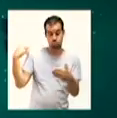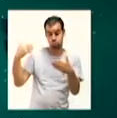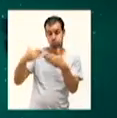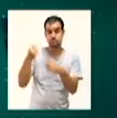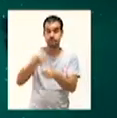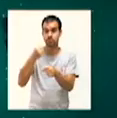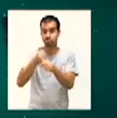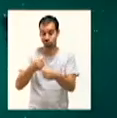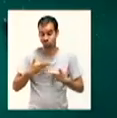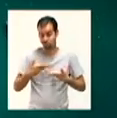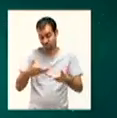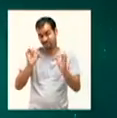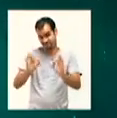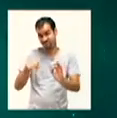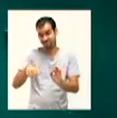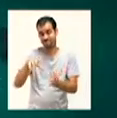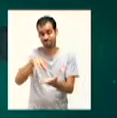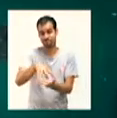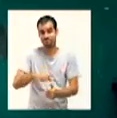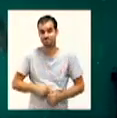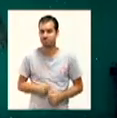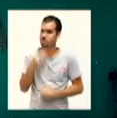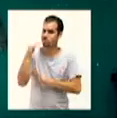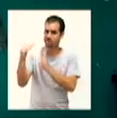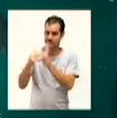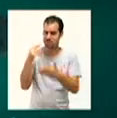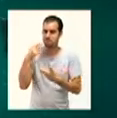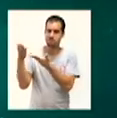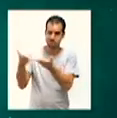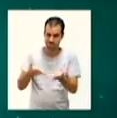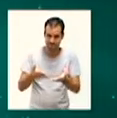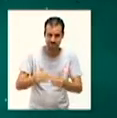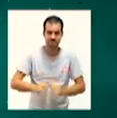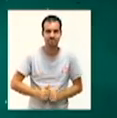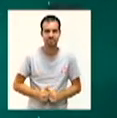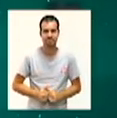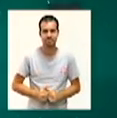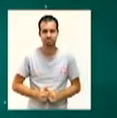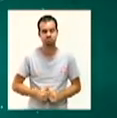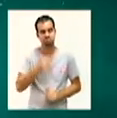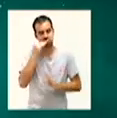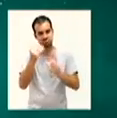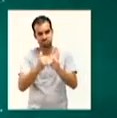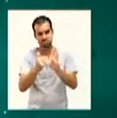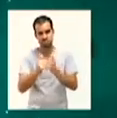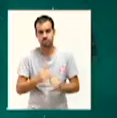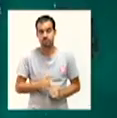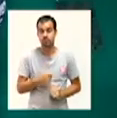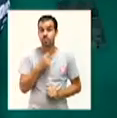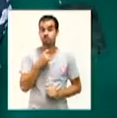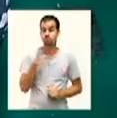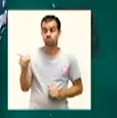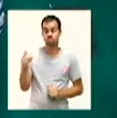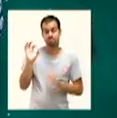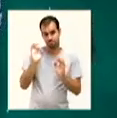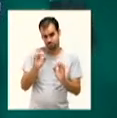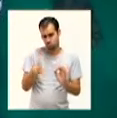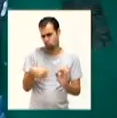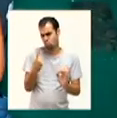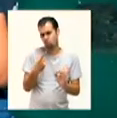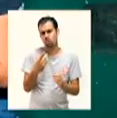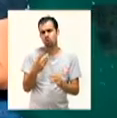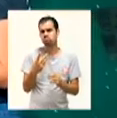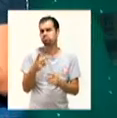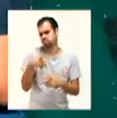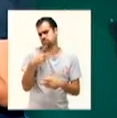y dedicación por este lugar. Muy buenas tardes, Luisito. Bienvenido a Jóvenes por la Vida. Buenas tardes. Si bien es cierto que nuestro programa está dedicado